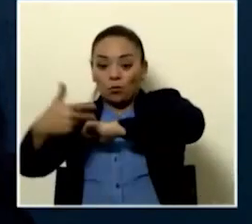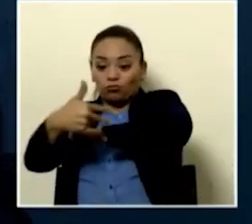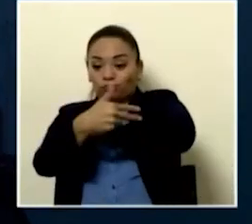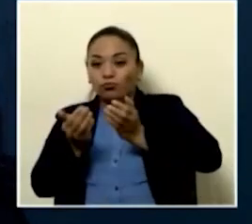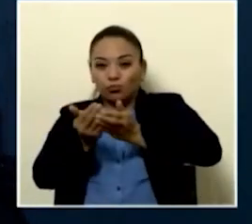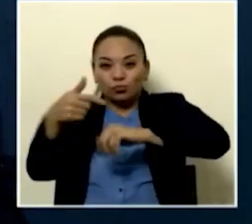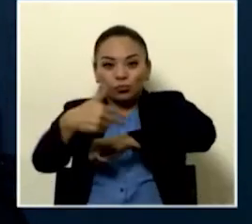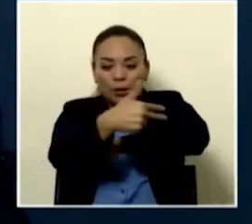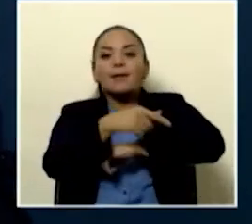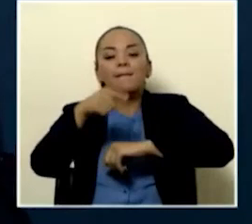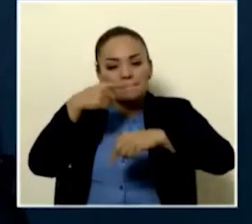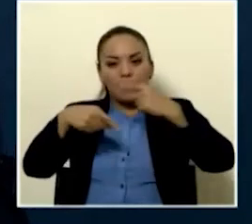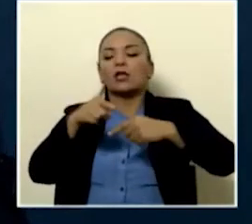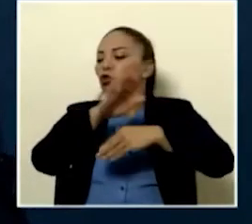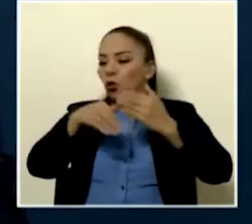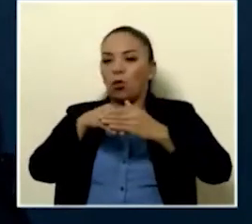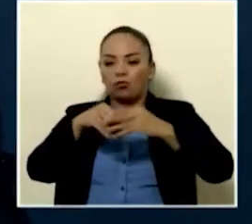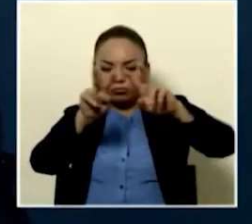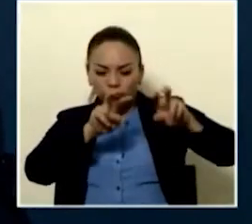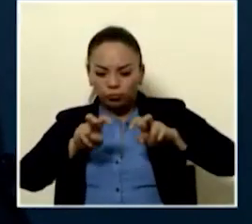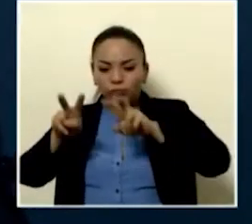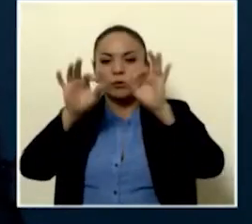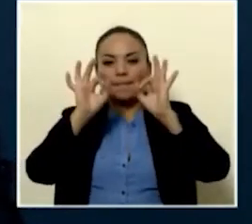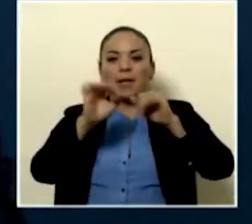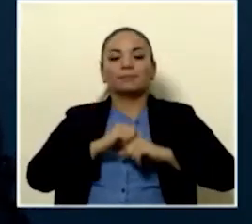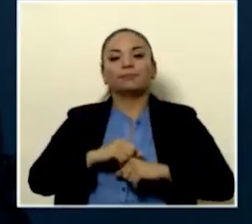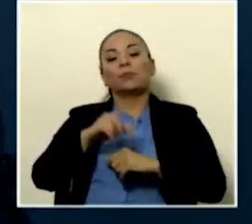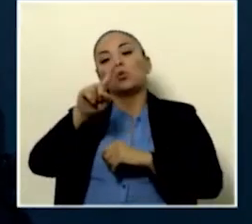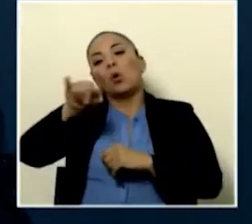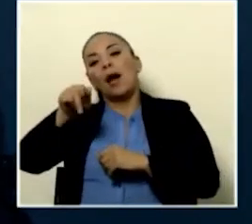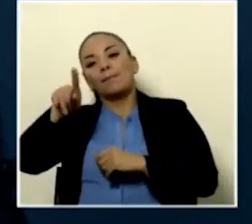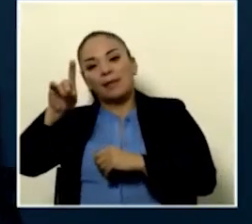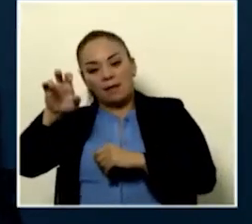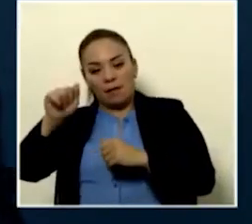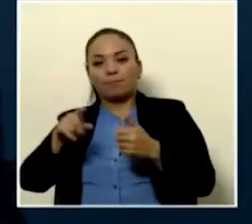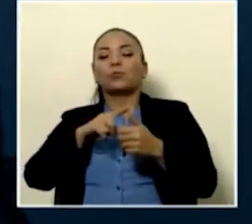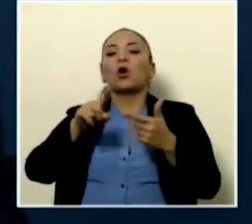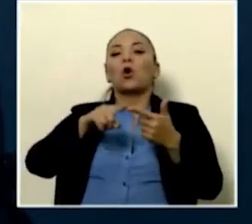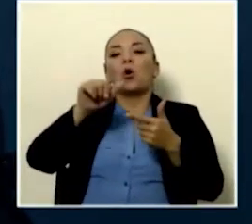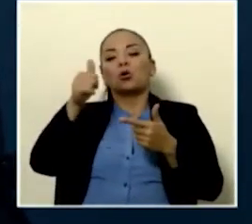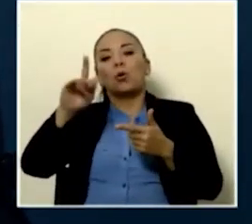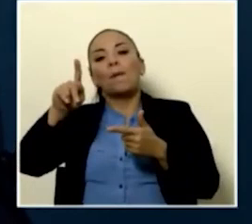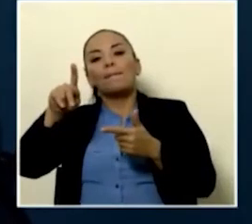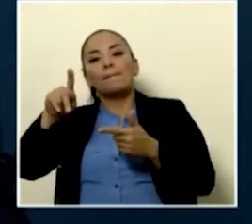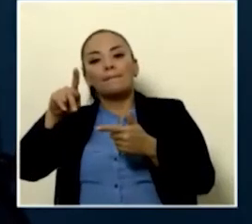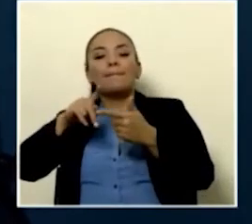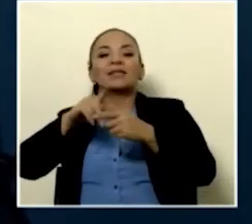escáneres. Vamos a poner otro en Jabdeba, uno en Paso Canoas, otro en Peñas